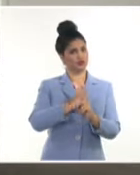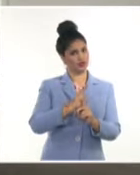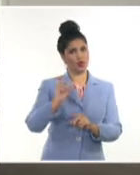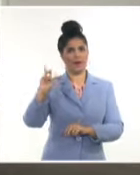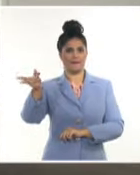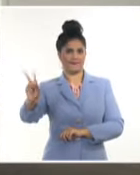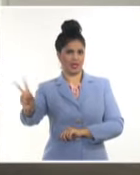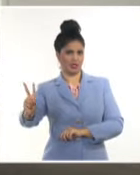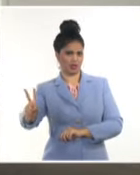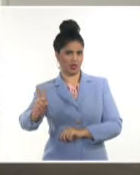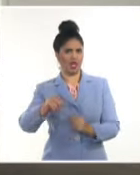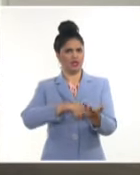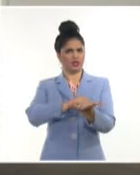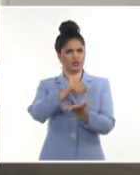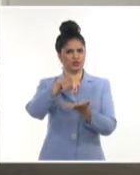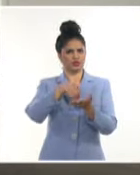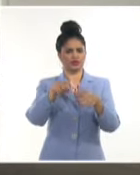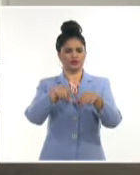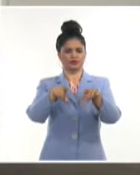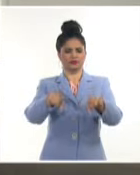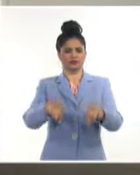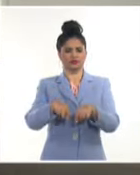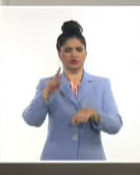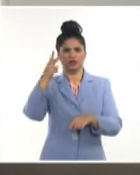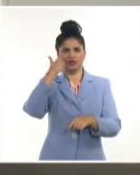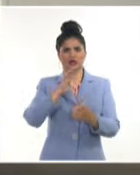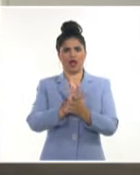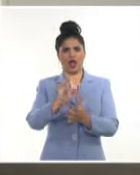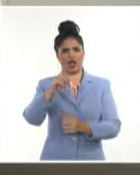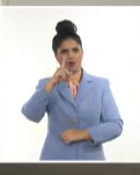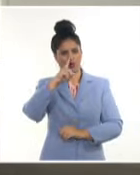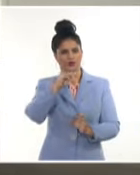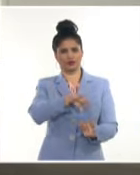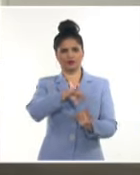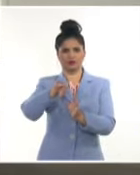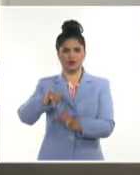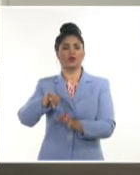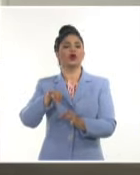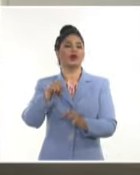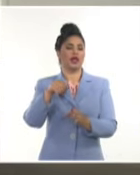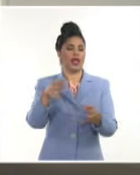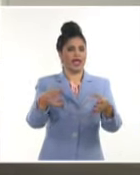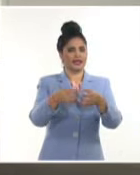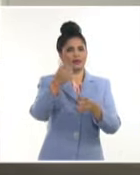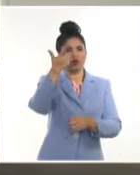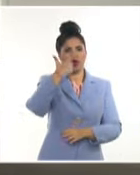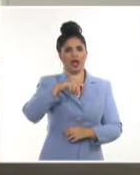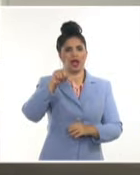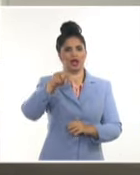en la sala polivalente Ramón Fon. Y extra fronteras, el Atlético de Madrid recibe hoy al Sevilla por la última